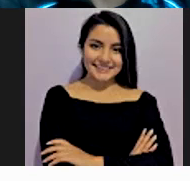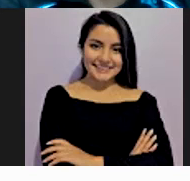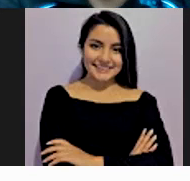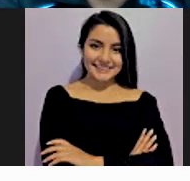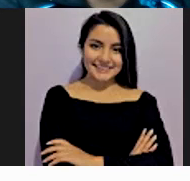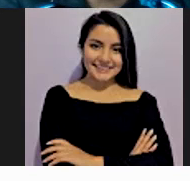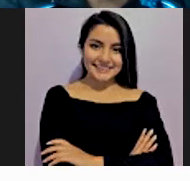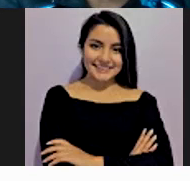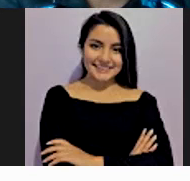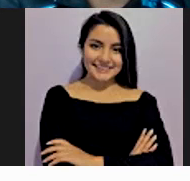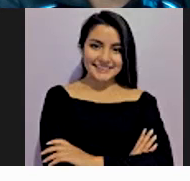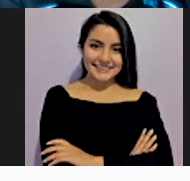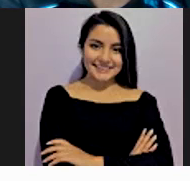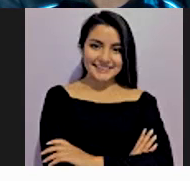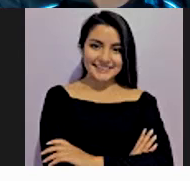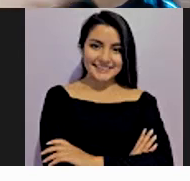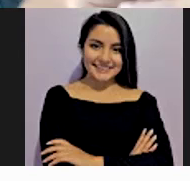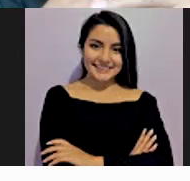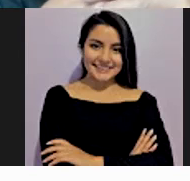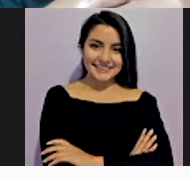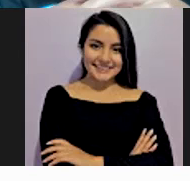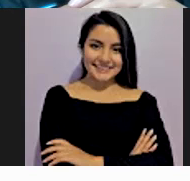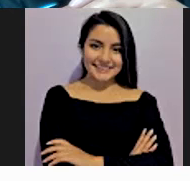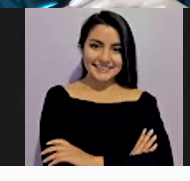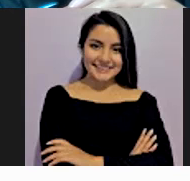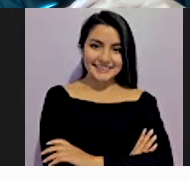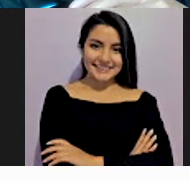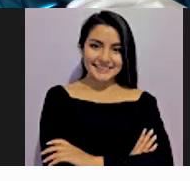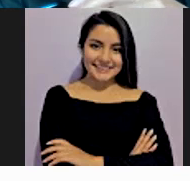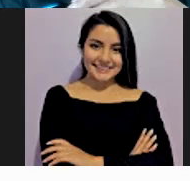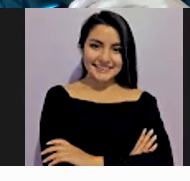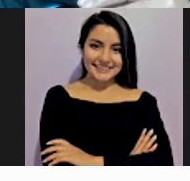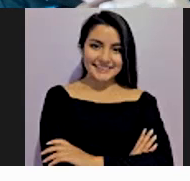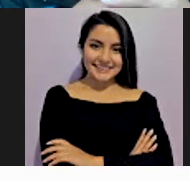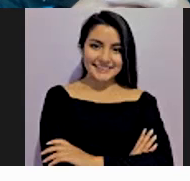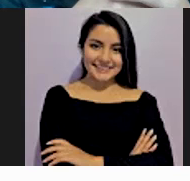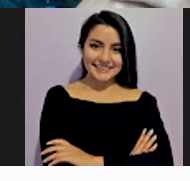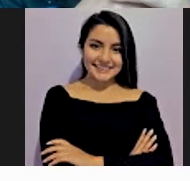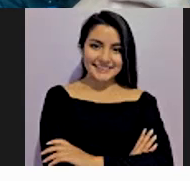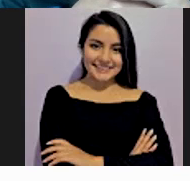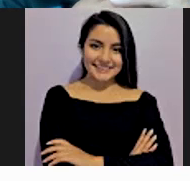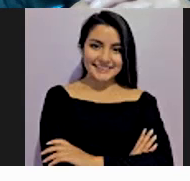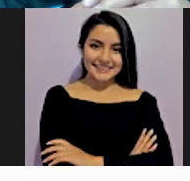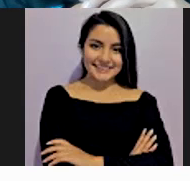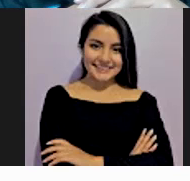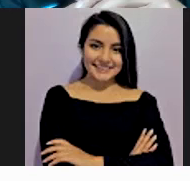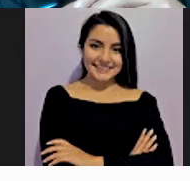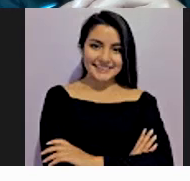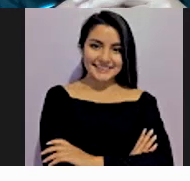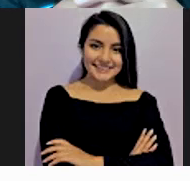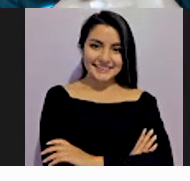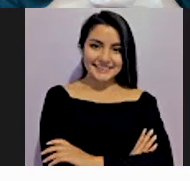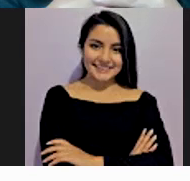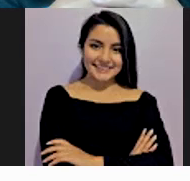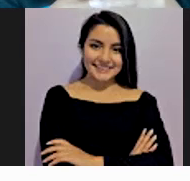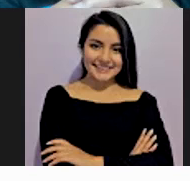se rebotó ya el correo. Entonces implica que ya está borrado el correo. O sea, ya se fue definitivamente, me parece. Entonces, bueno, ya es cuestión. Por